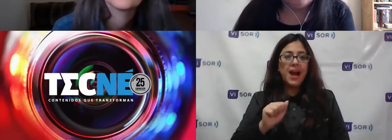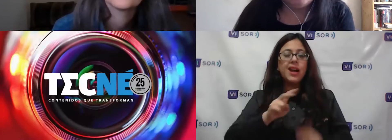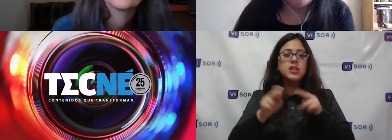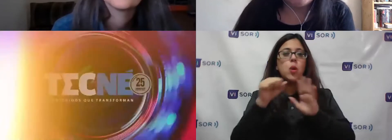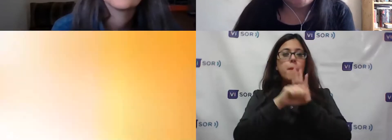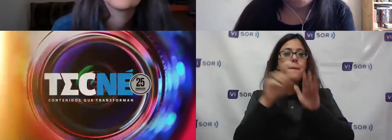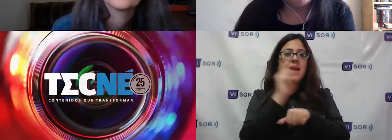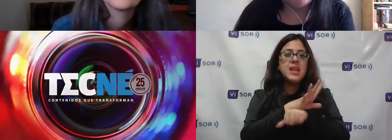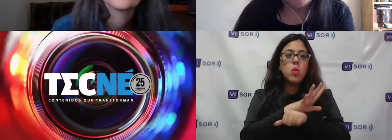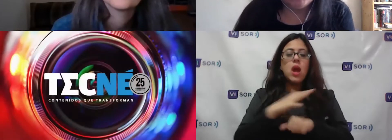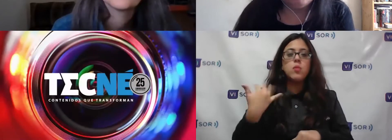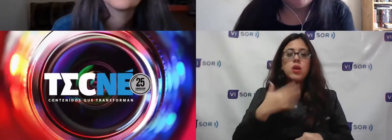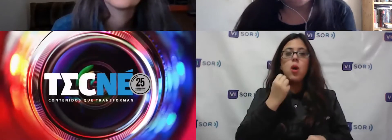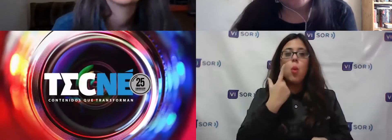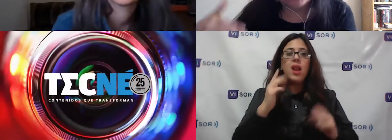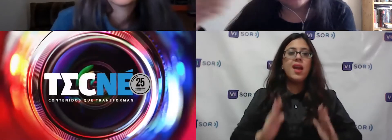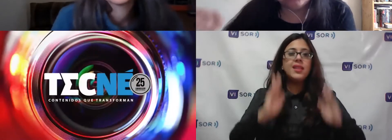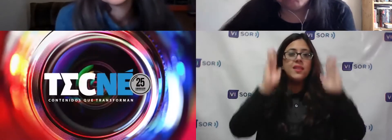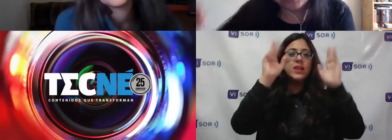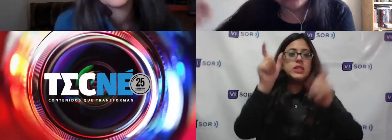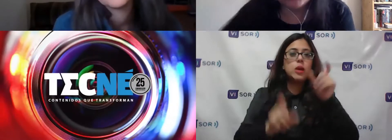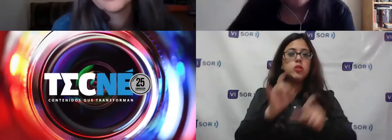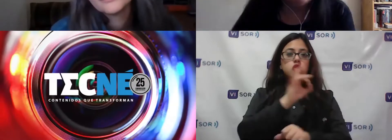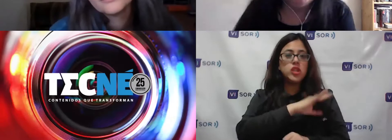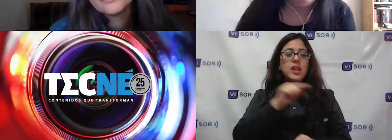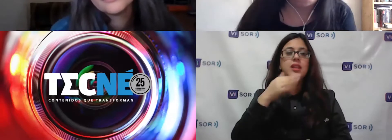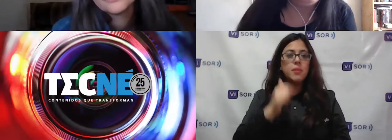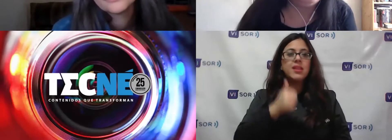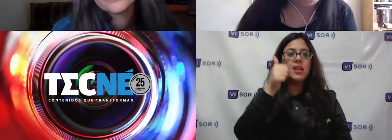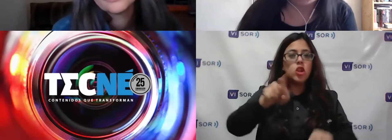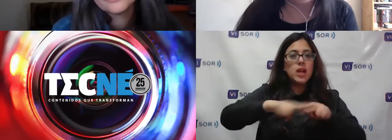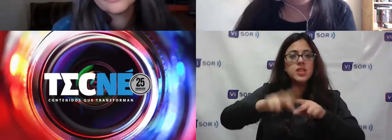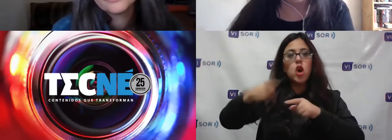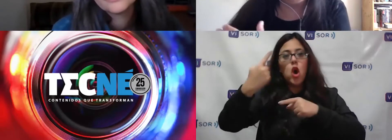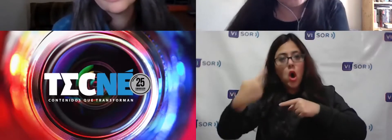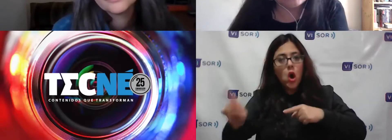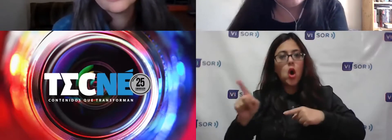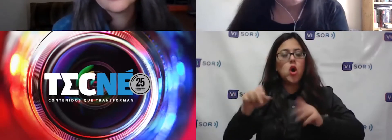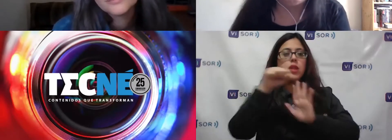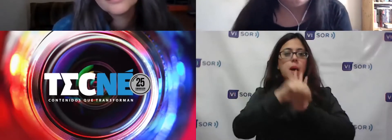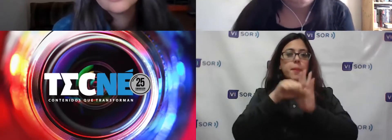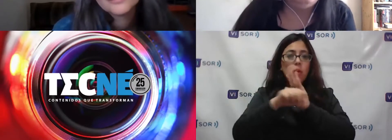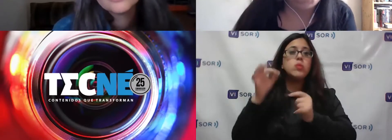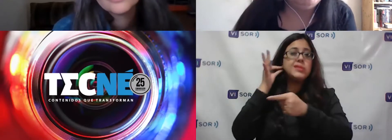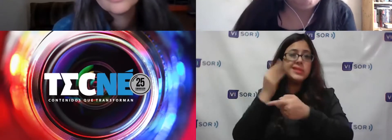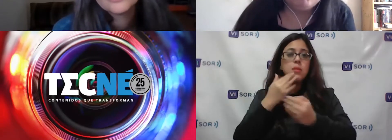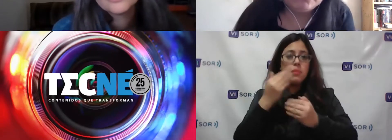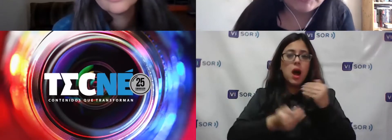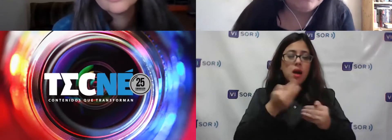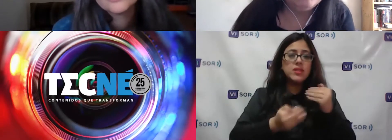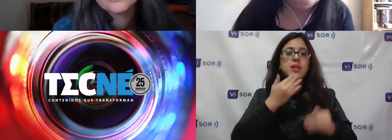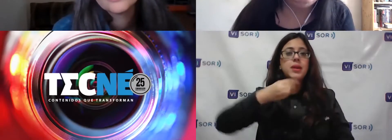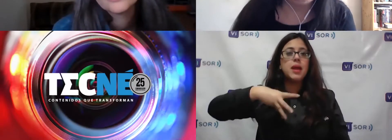que se llama el edificio los chilenos y también está como director acción de otra película ahora en proceso también está produciendo maría para